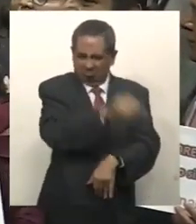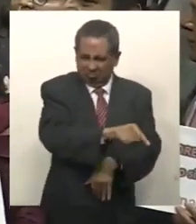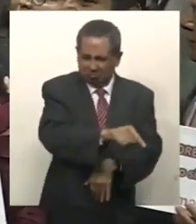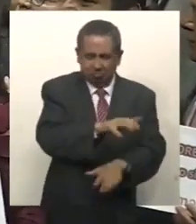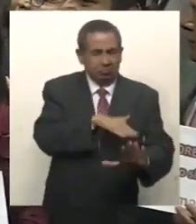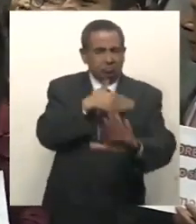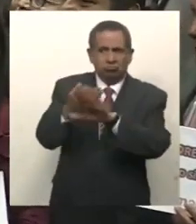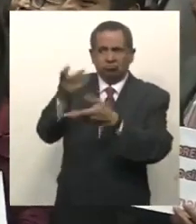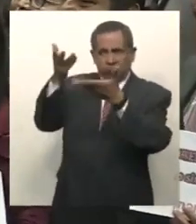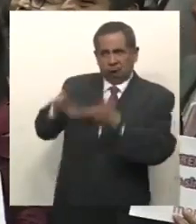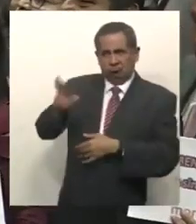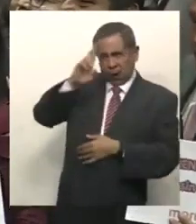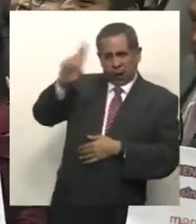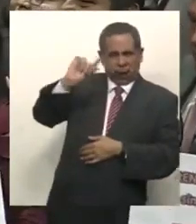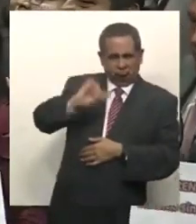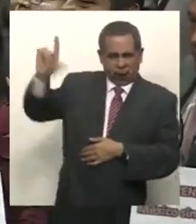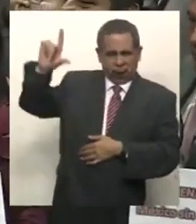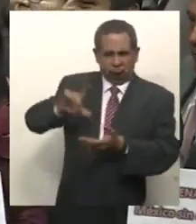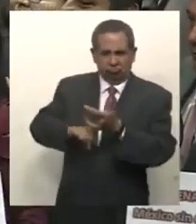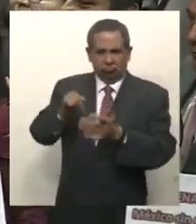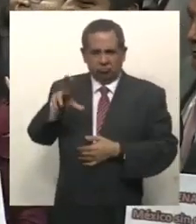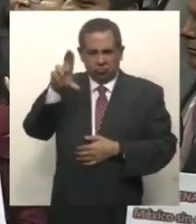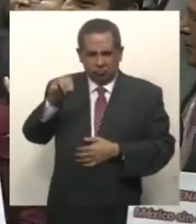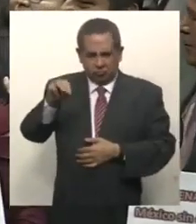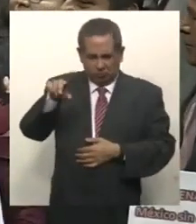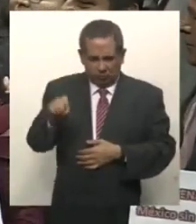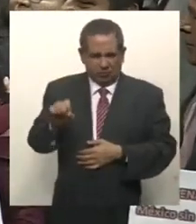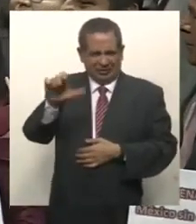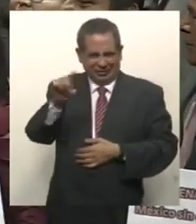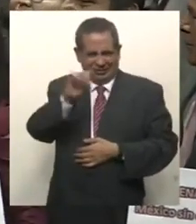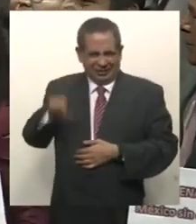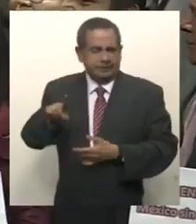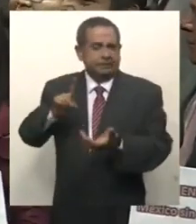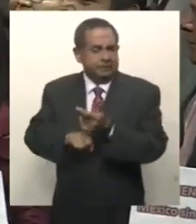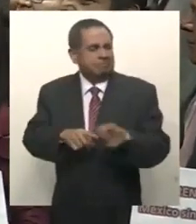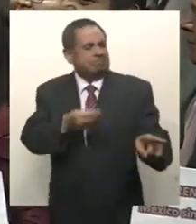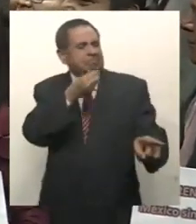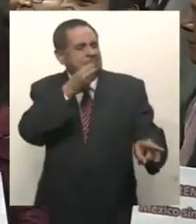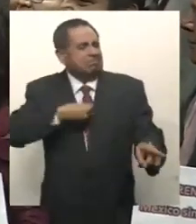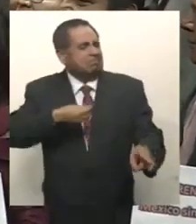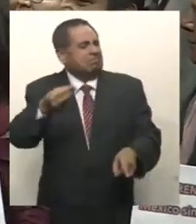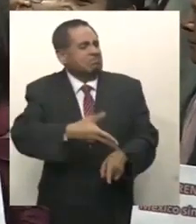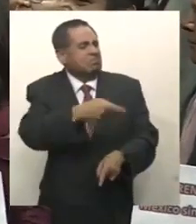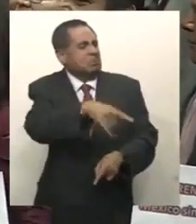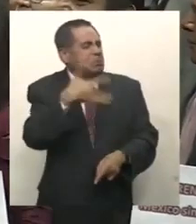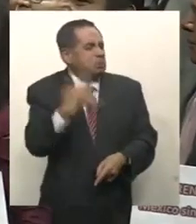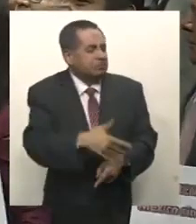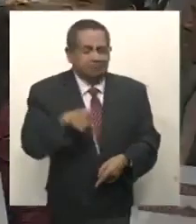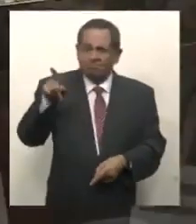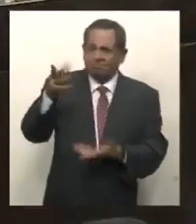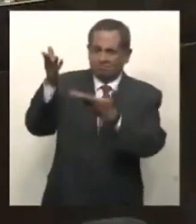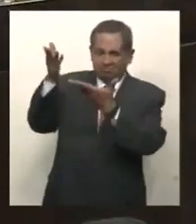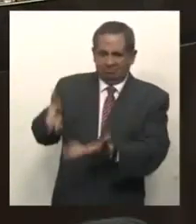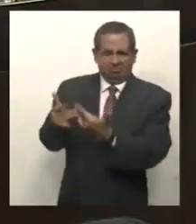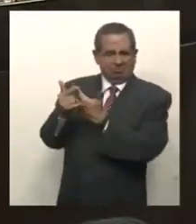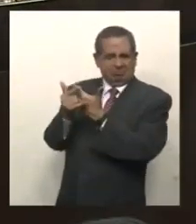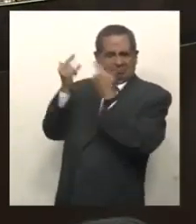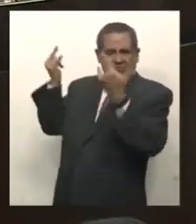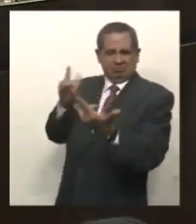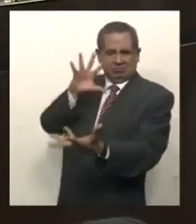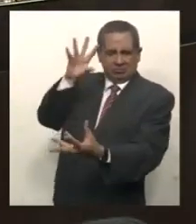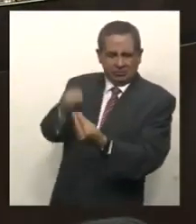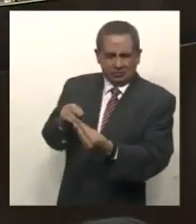contra un hombre de Estado. Porfirio Muñoz Ledo, aunque les duele, Porfirio es la historia.